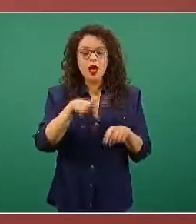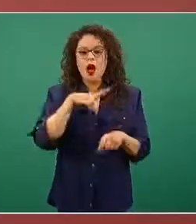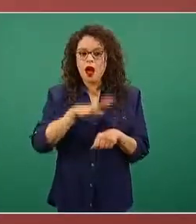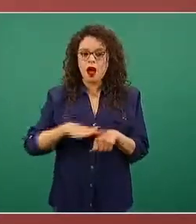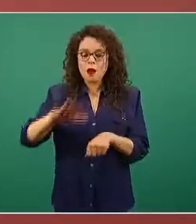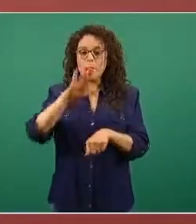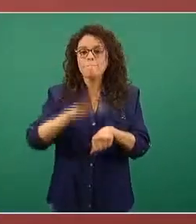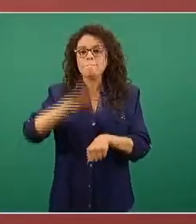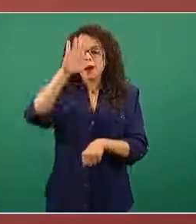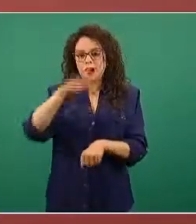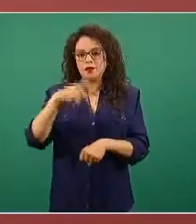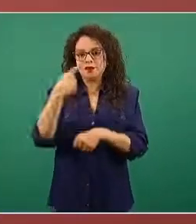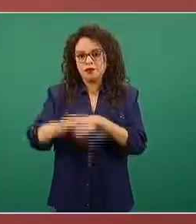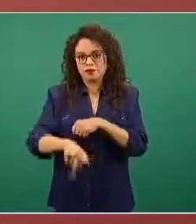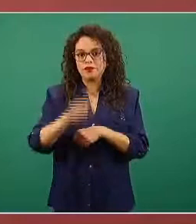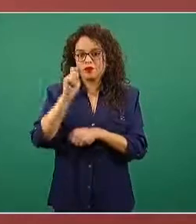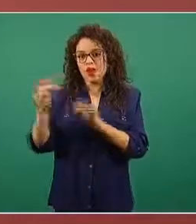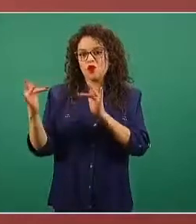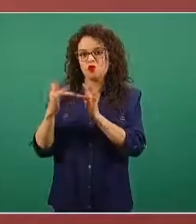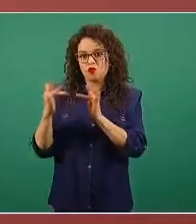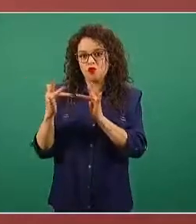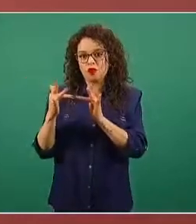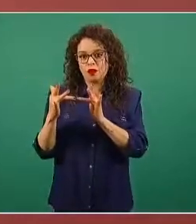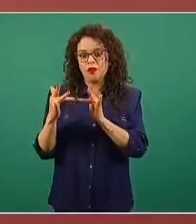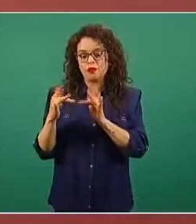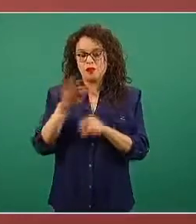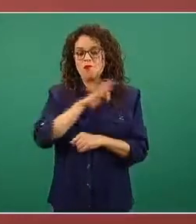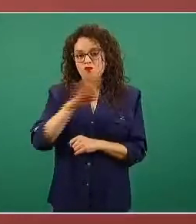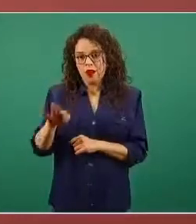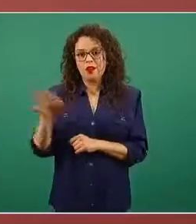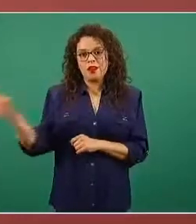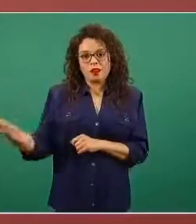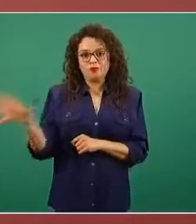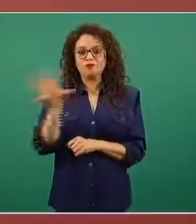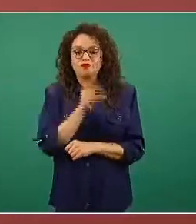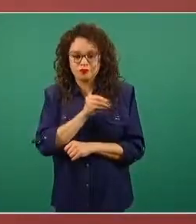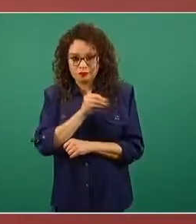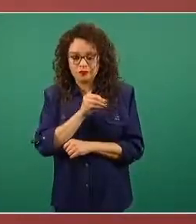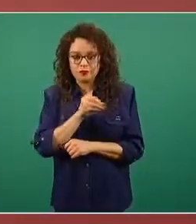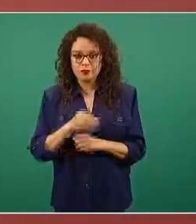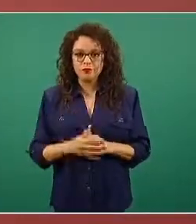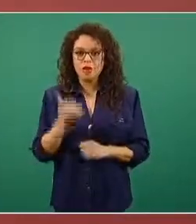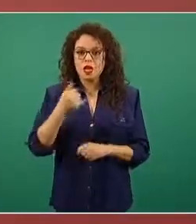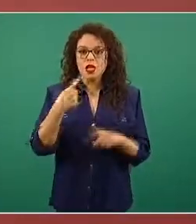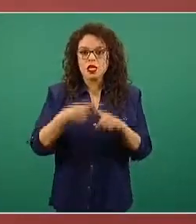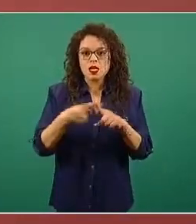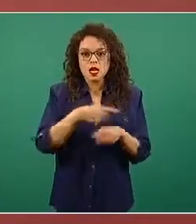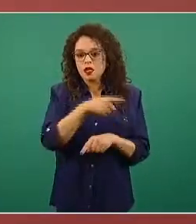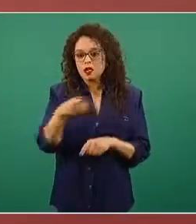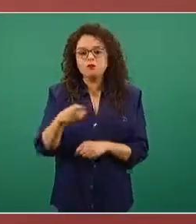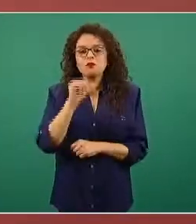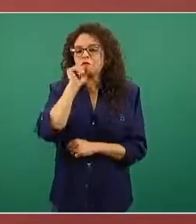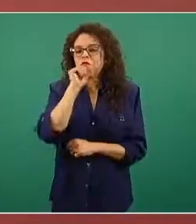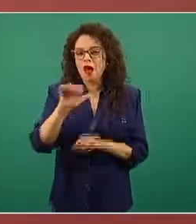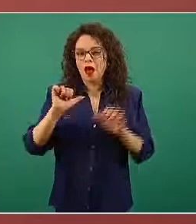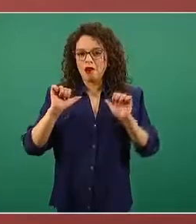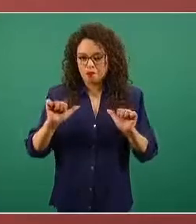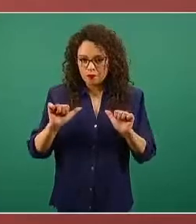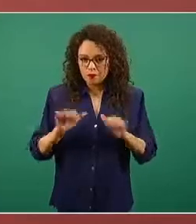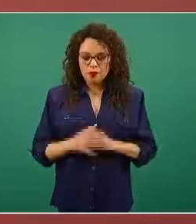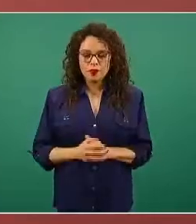haber sido contactos efectivamente resultantes en contagio y quiénes no. Y posiblemente